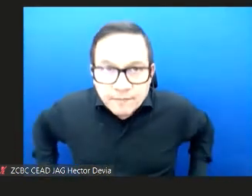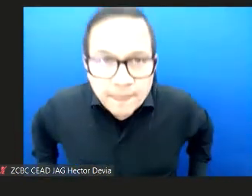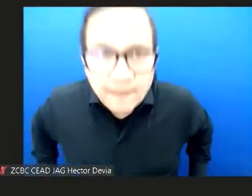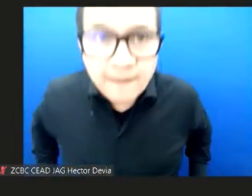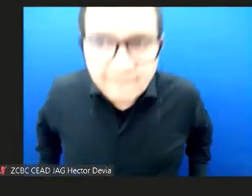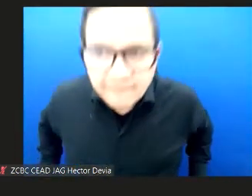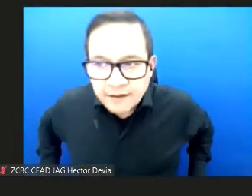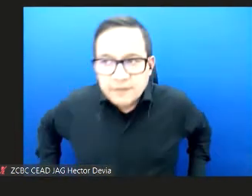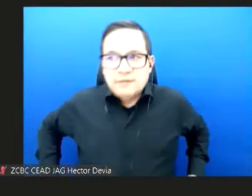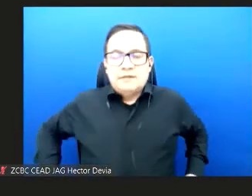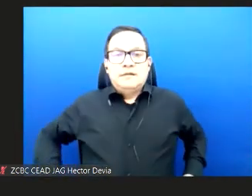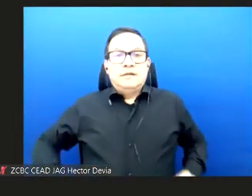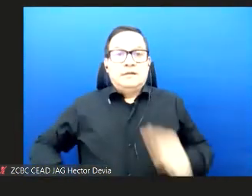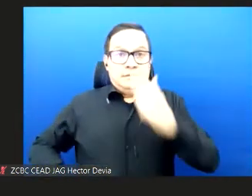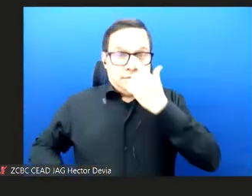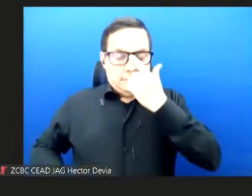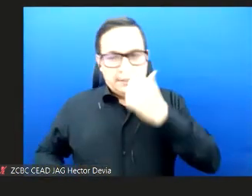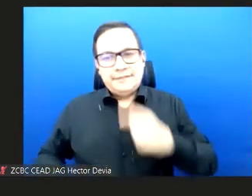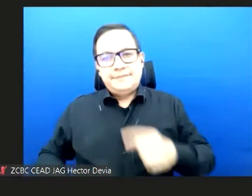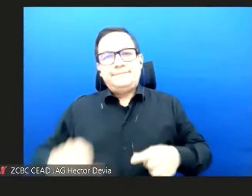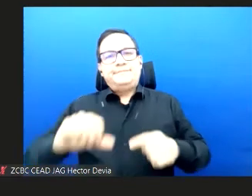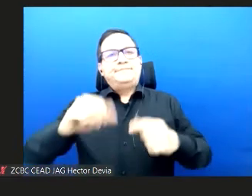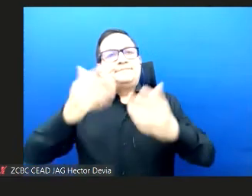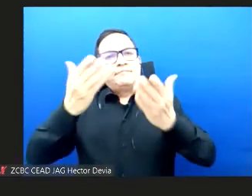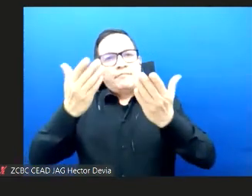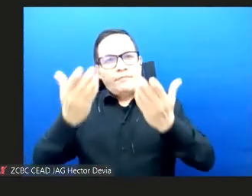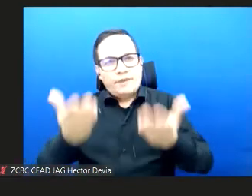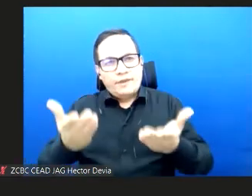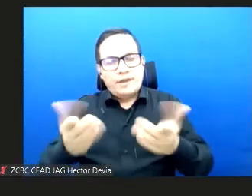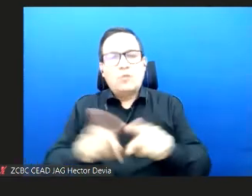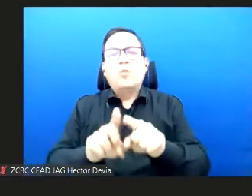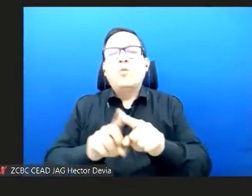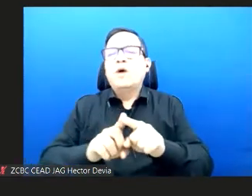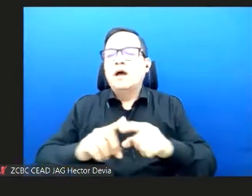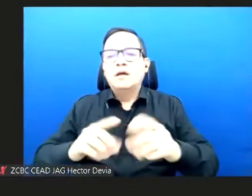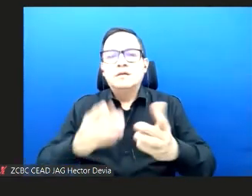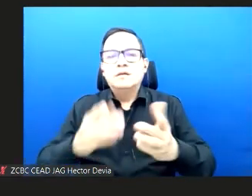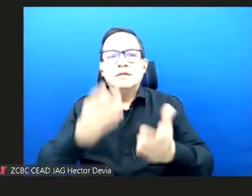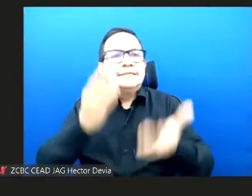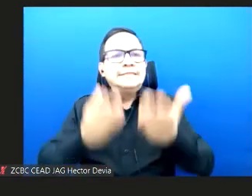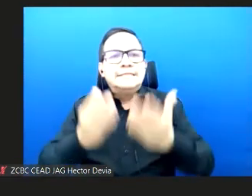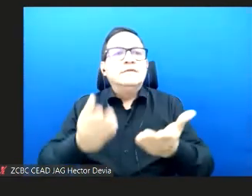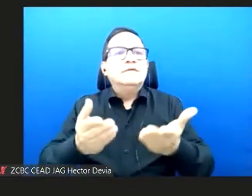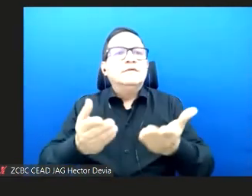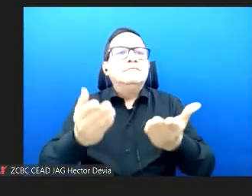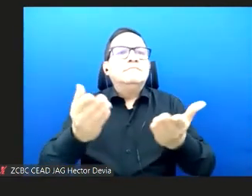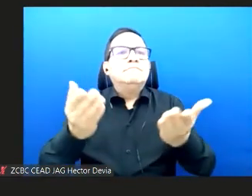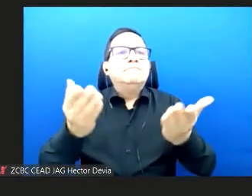hablar ahora de la diferencia simétrica. ¿Sí? La diferencia simétrica